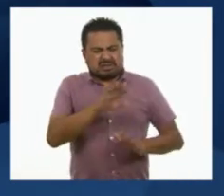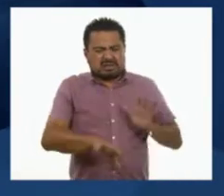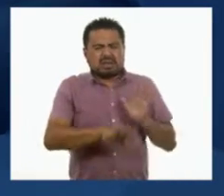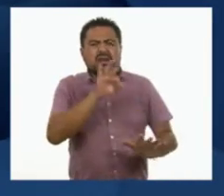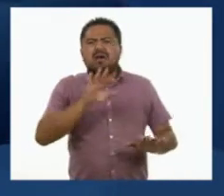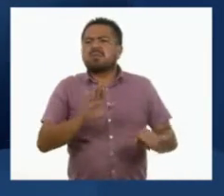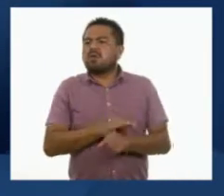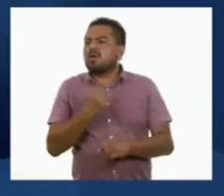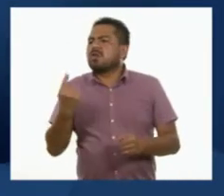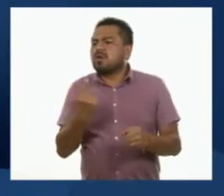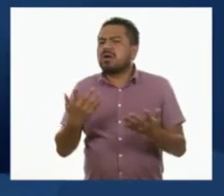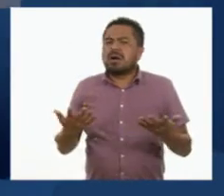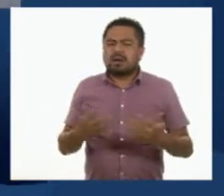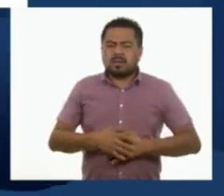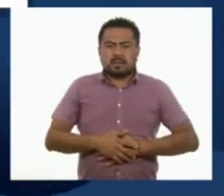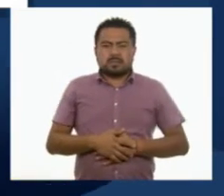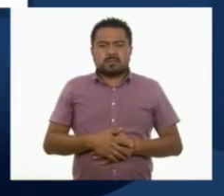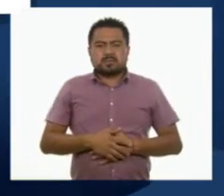decisiones?